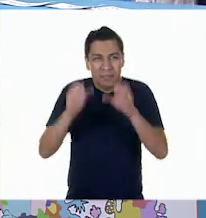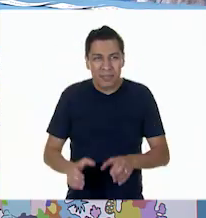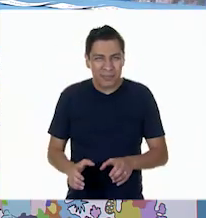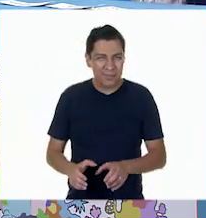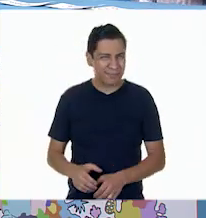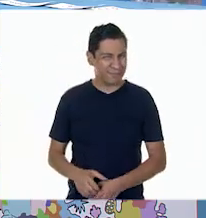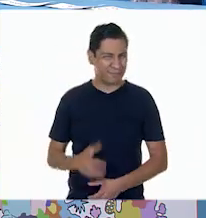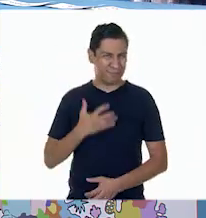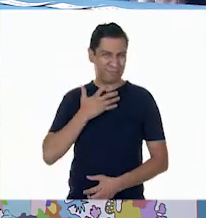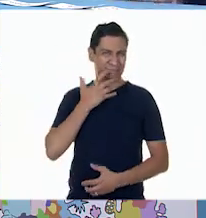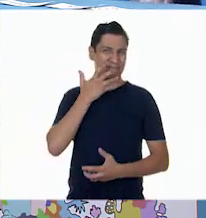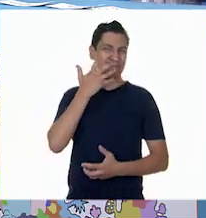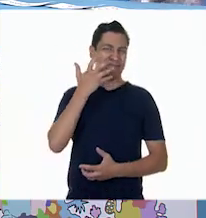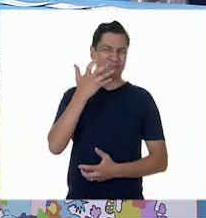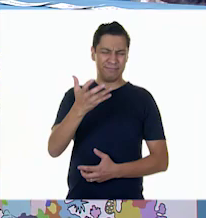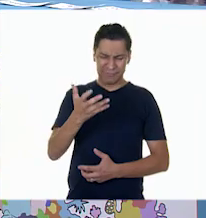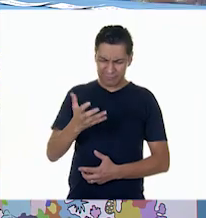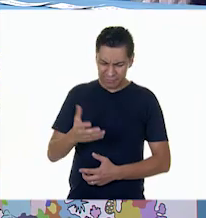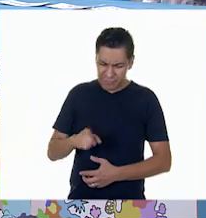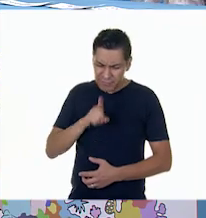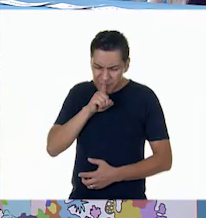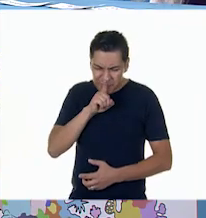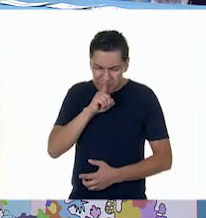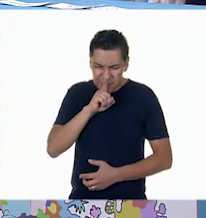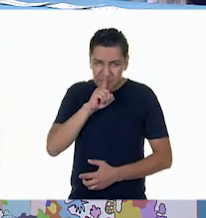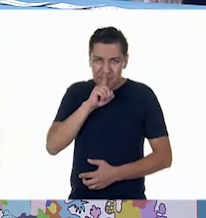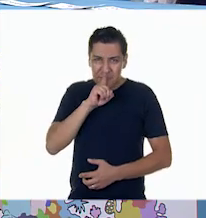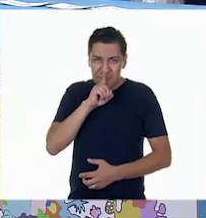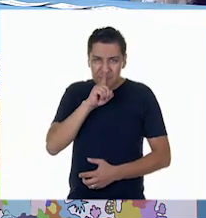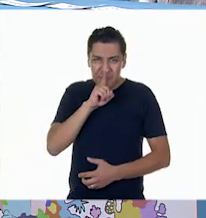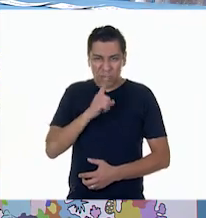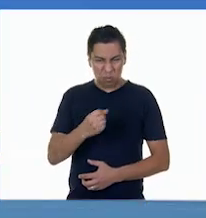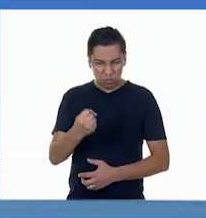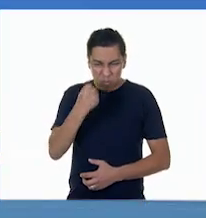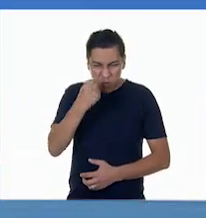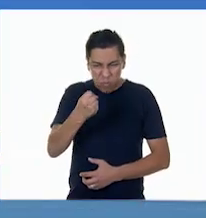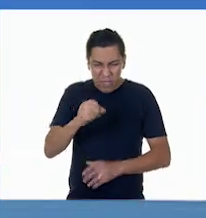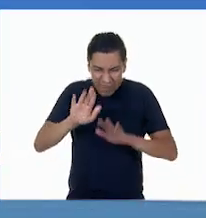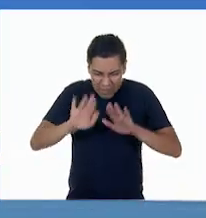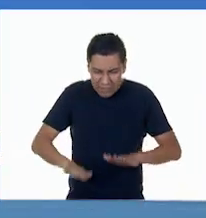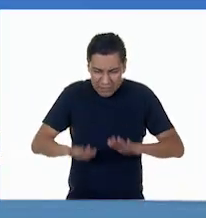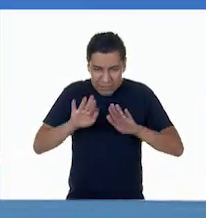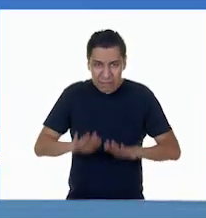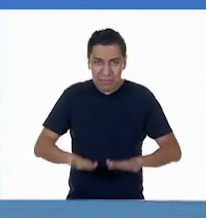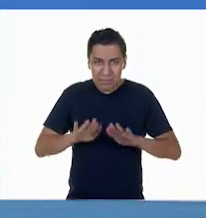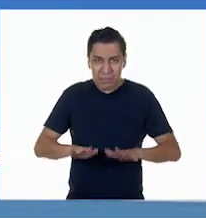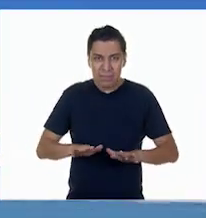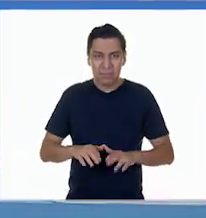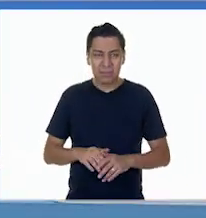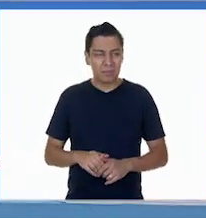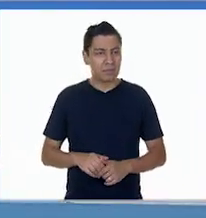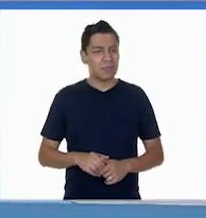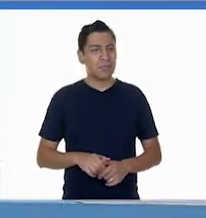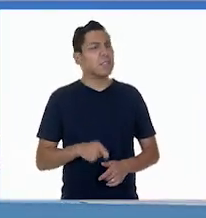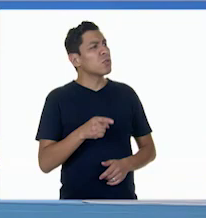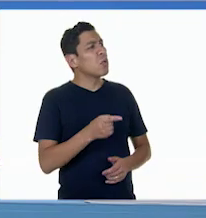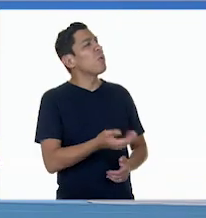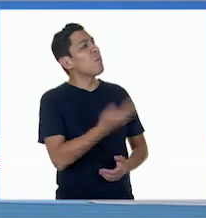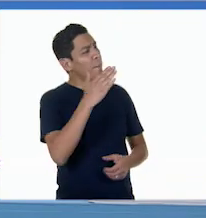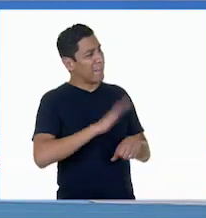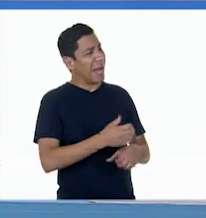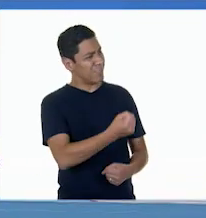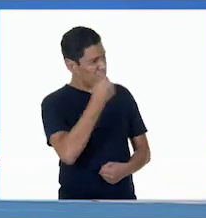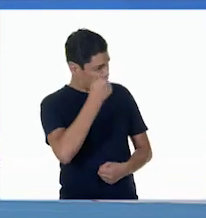que grites. Te escuchamos perfecto. ¡Sí, hola, hola, hola! ¡Hable más fuerte, maestra! ¡Porque no